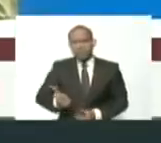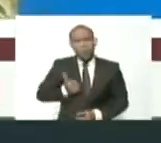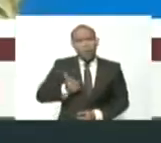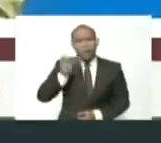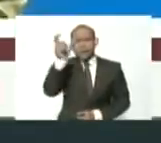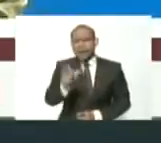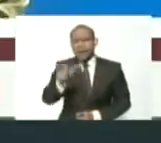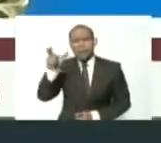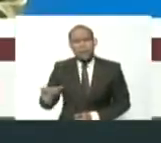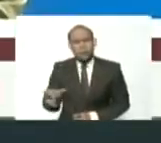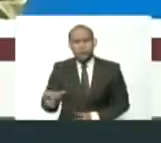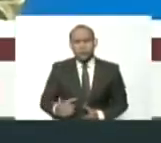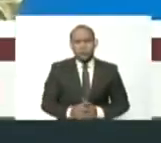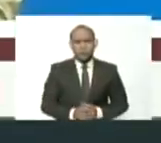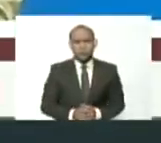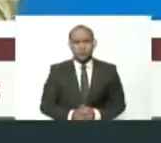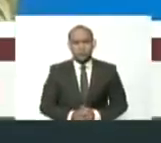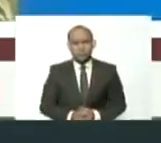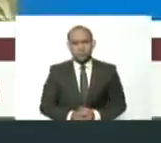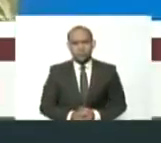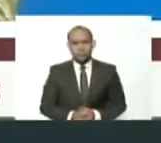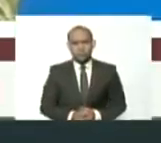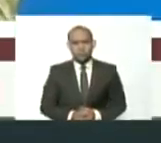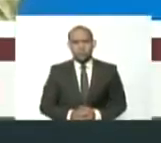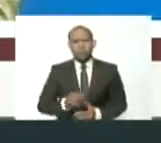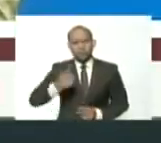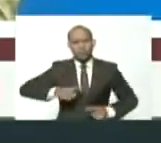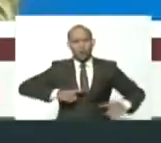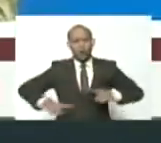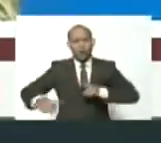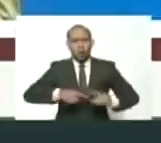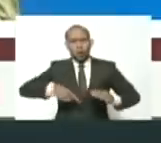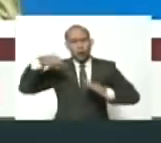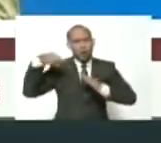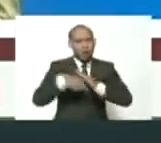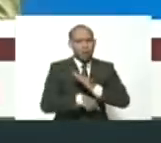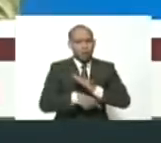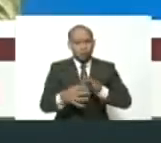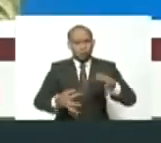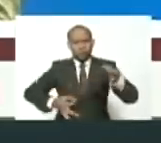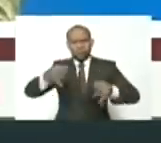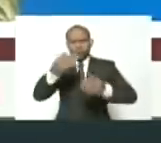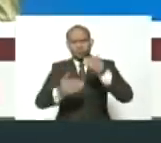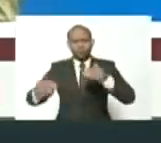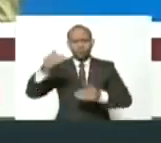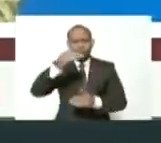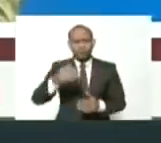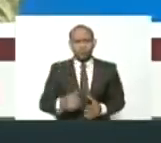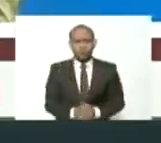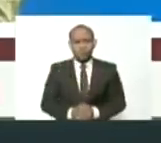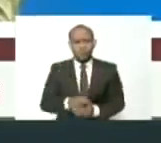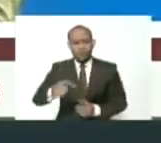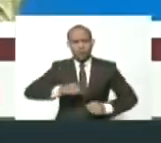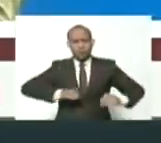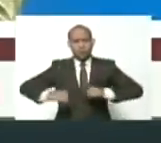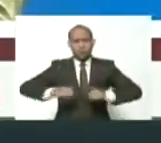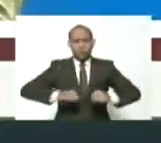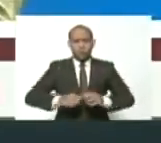sea quien la cometa. Hay que coordinar a fondo con la Fiscalía General estos